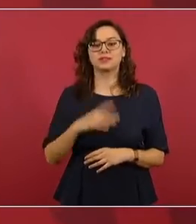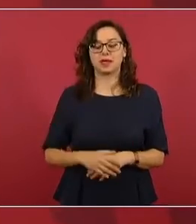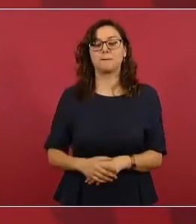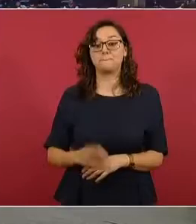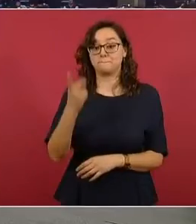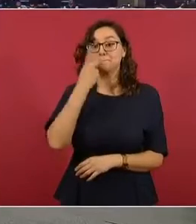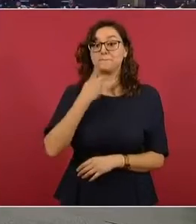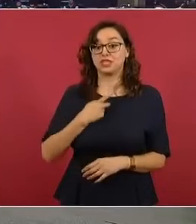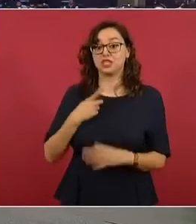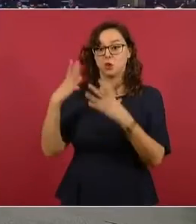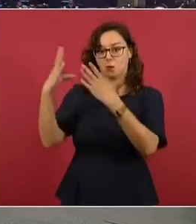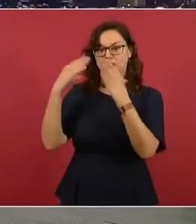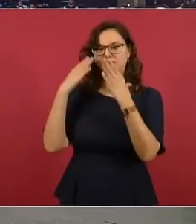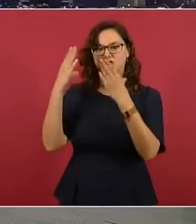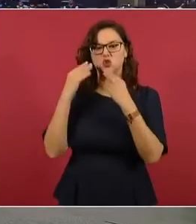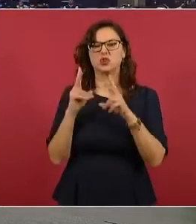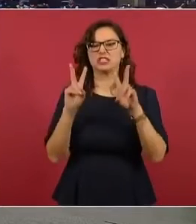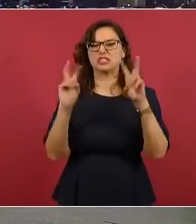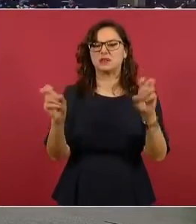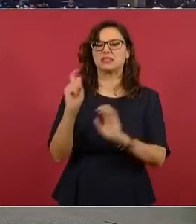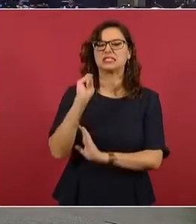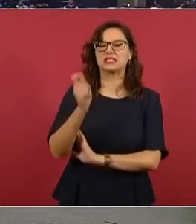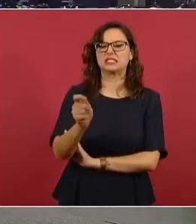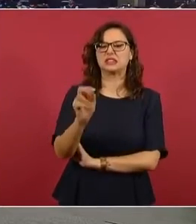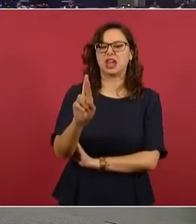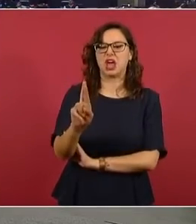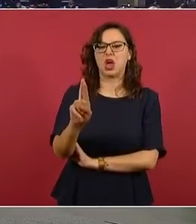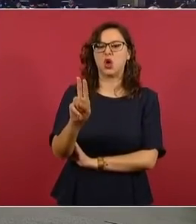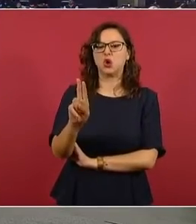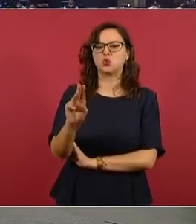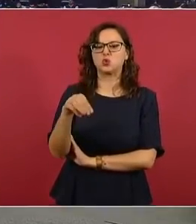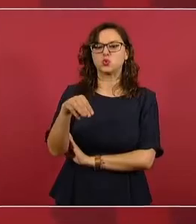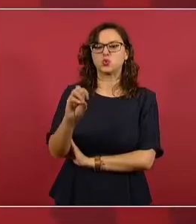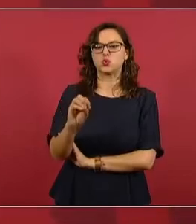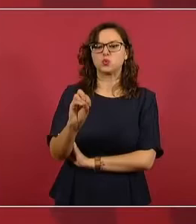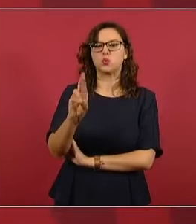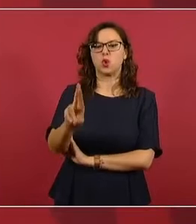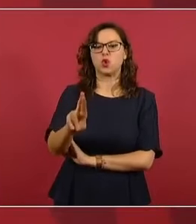rumor y el contrarrumor.